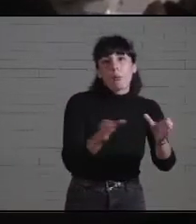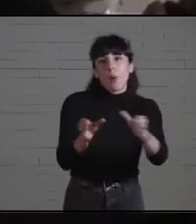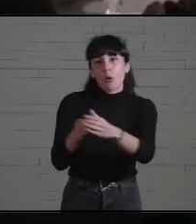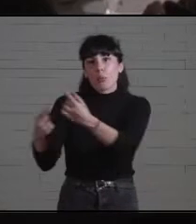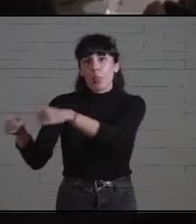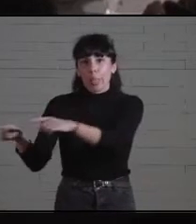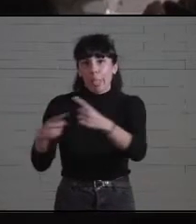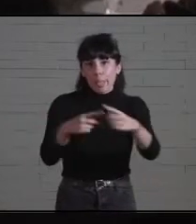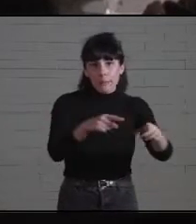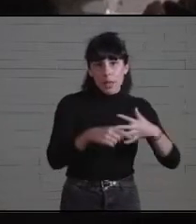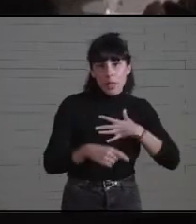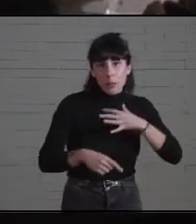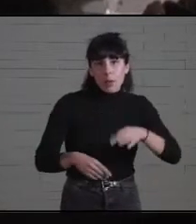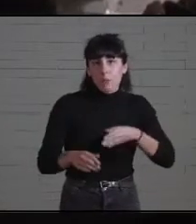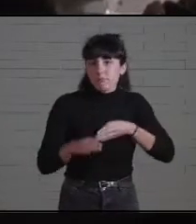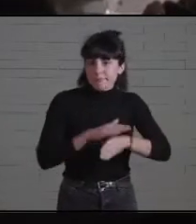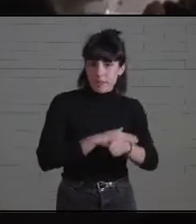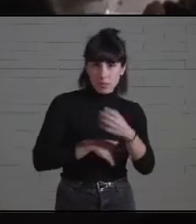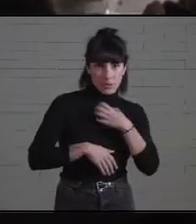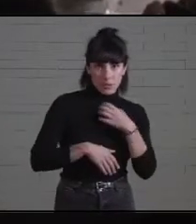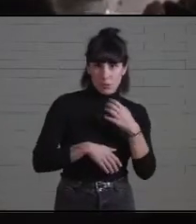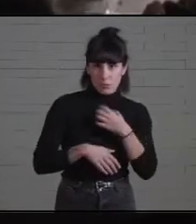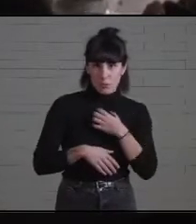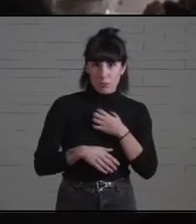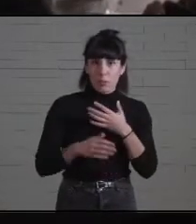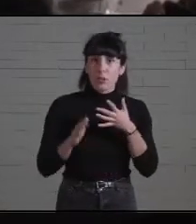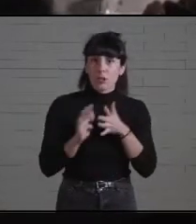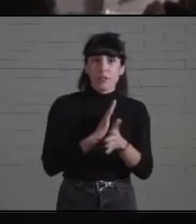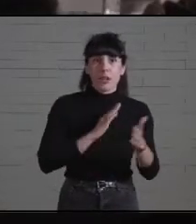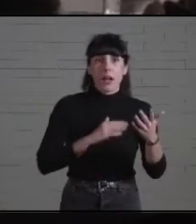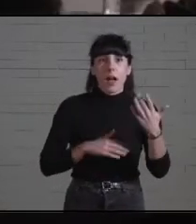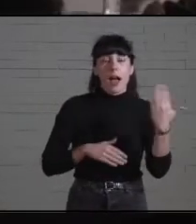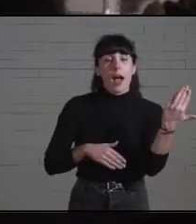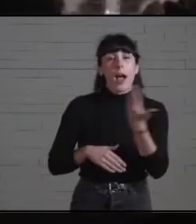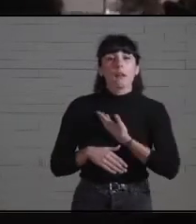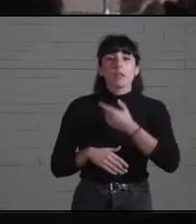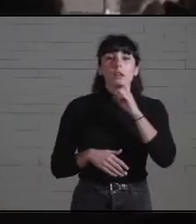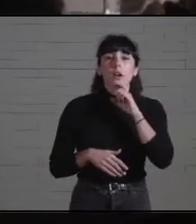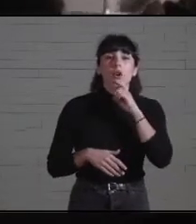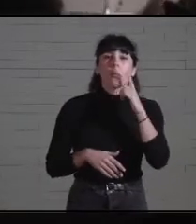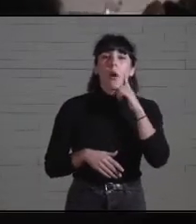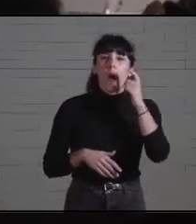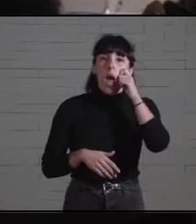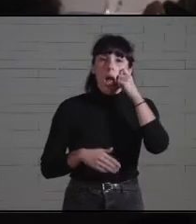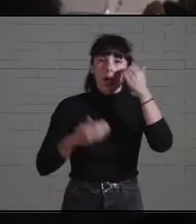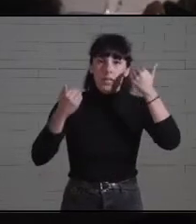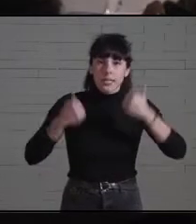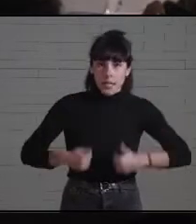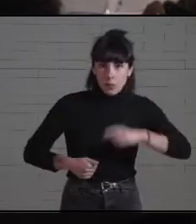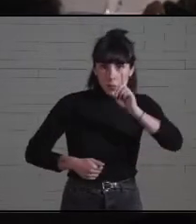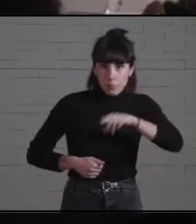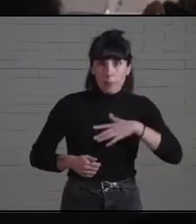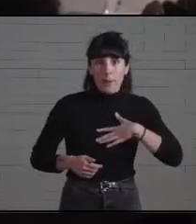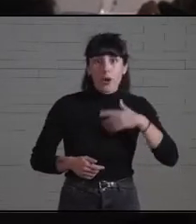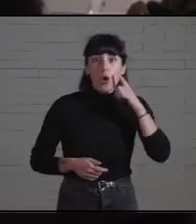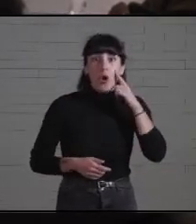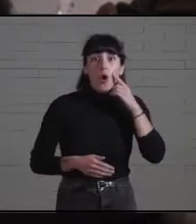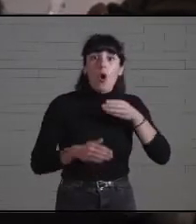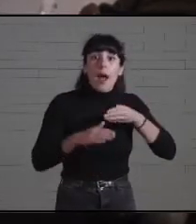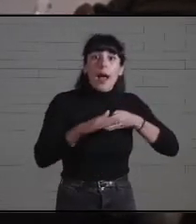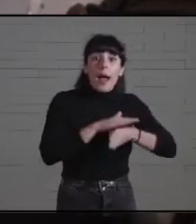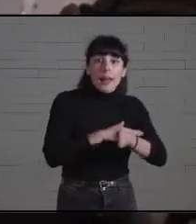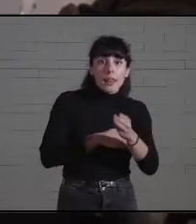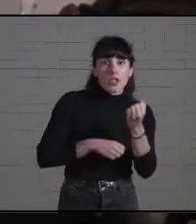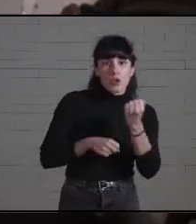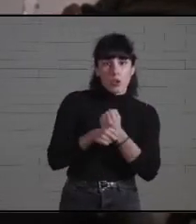ahí no voy a entrar. Y esto repercute no solamente en su salud, sino también en sus oportunidades laborales. Ni se pueden